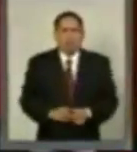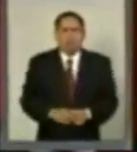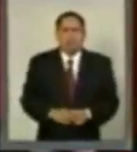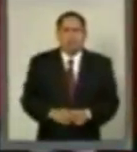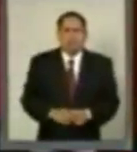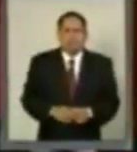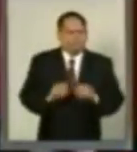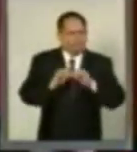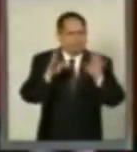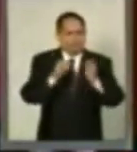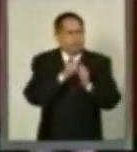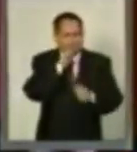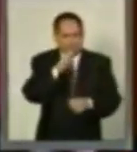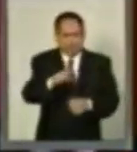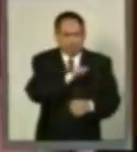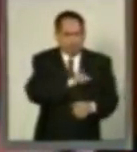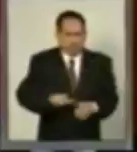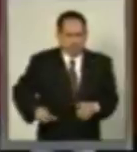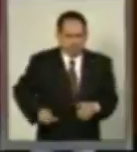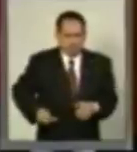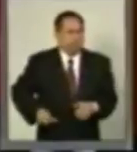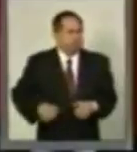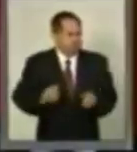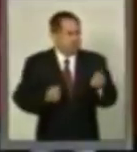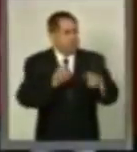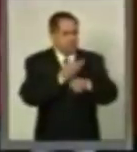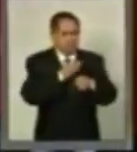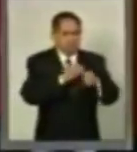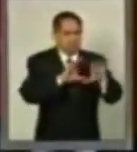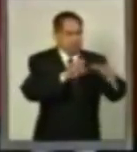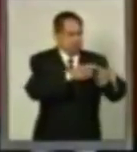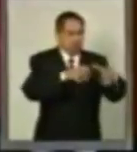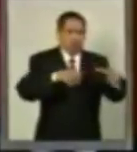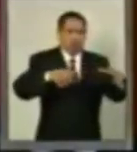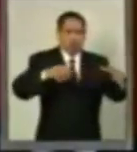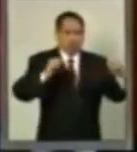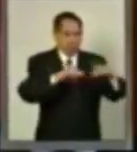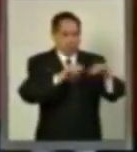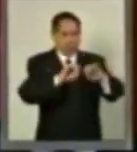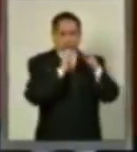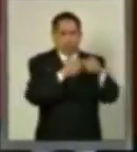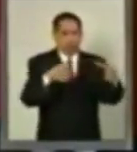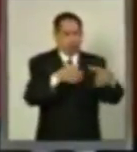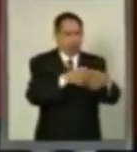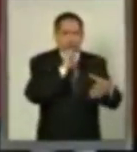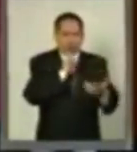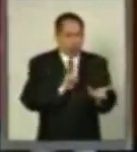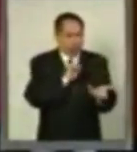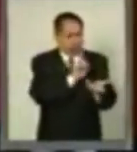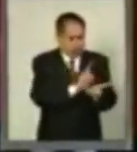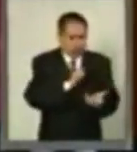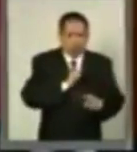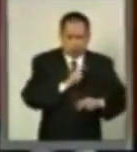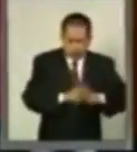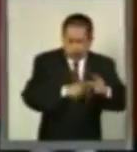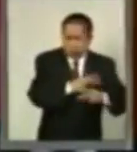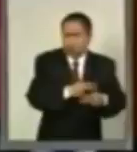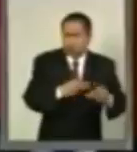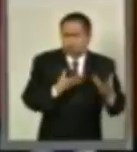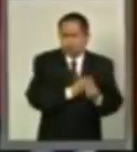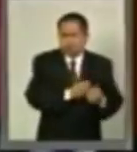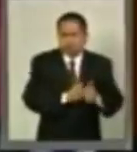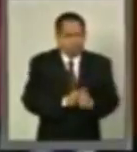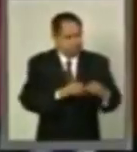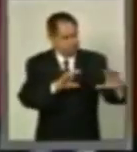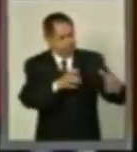Y lo hago con los alcaldes, que ahora están organizados en una sola organización, en un solo